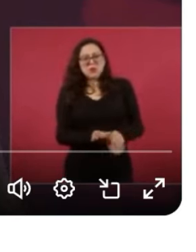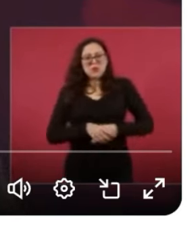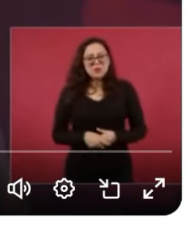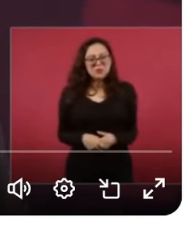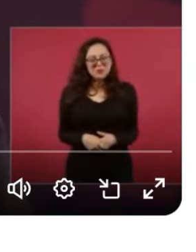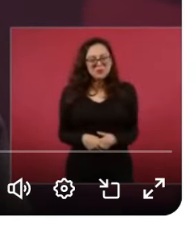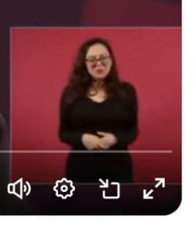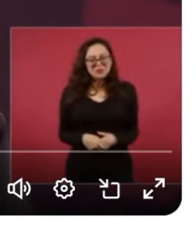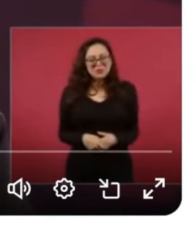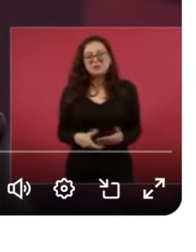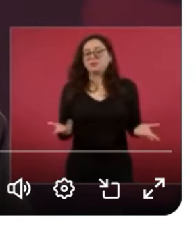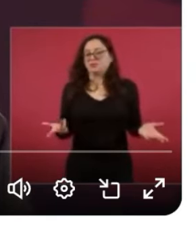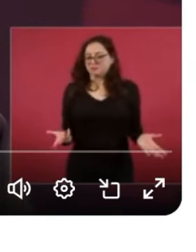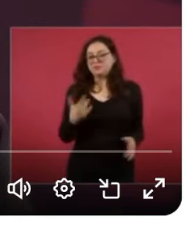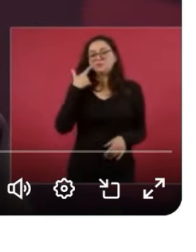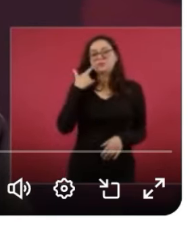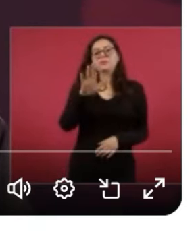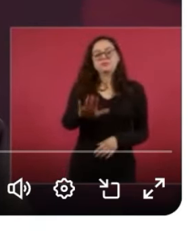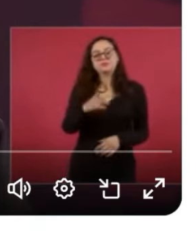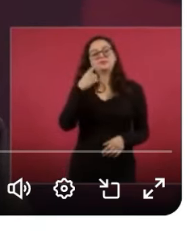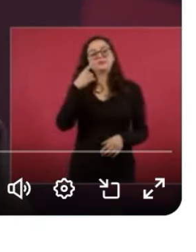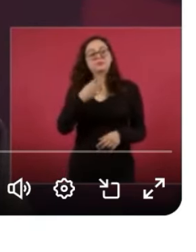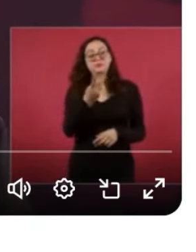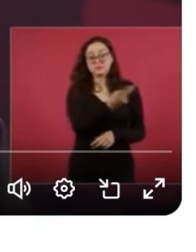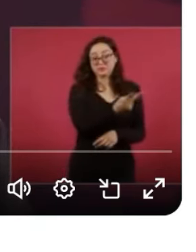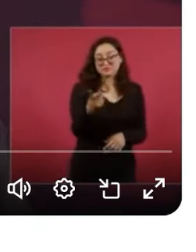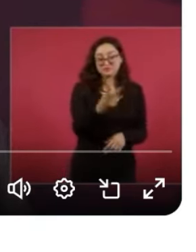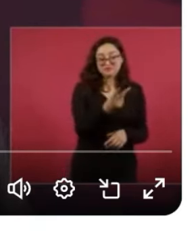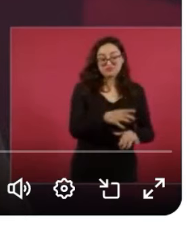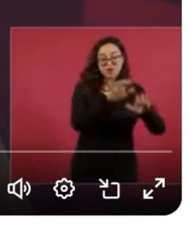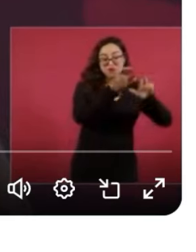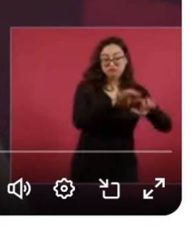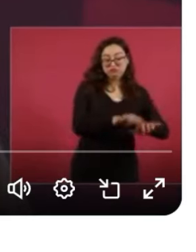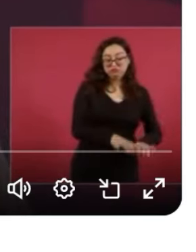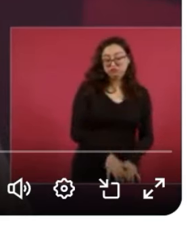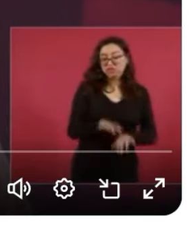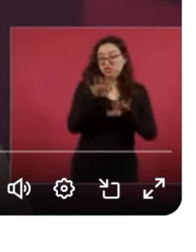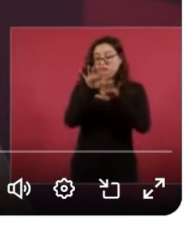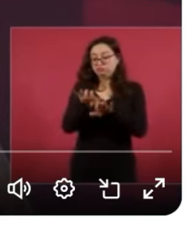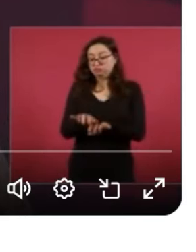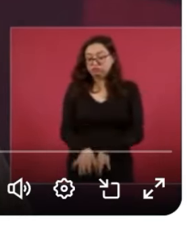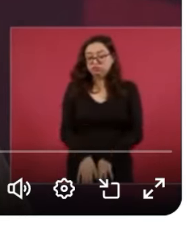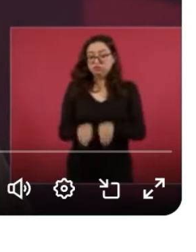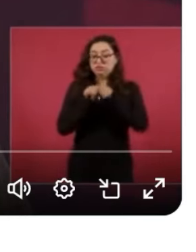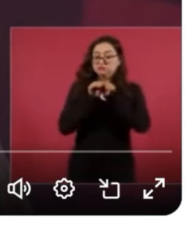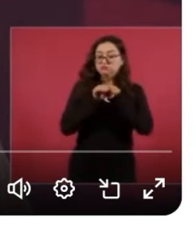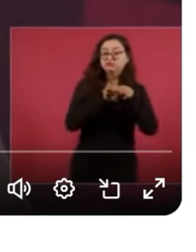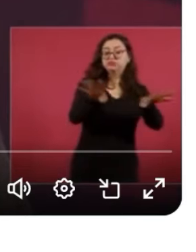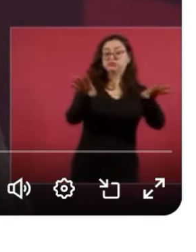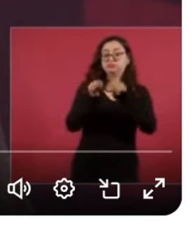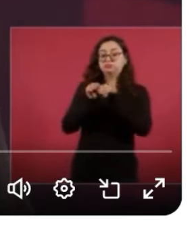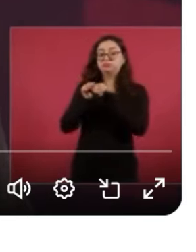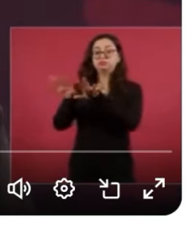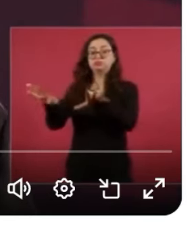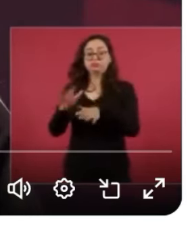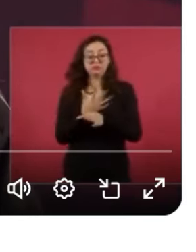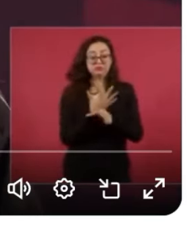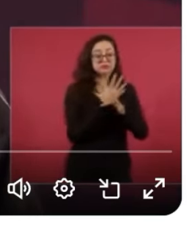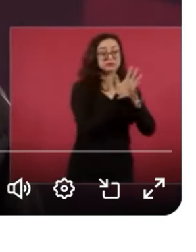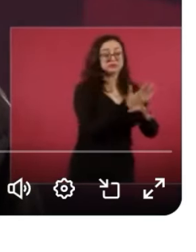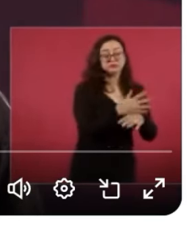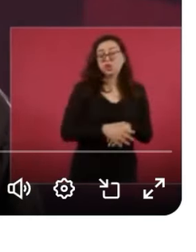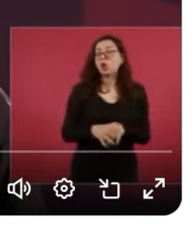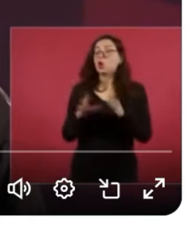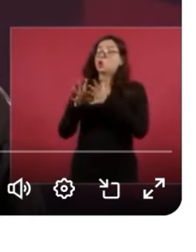columnas publicadas por Lorenzo Córdoba y Ciro Murayama dicen que es insuficiente hacer cumplir lo que a la